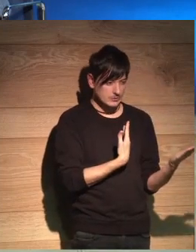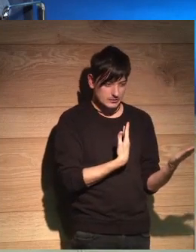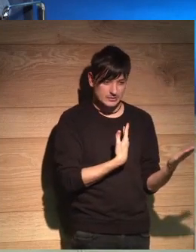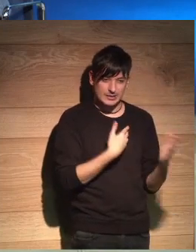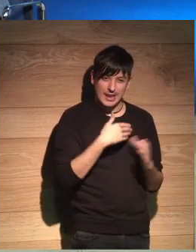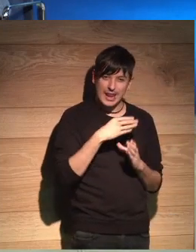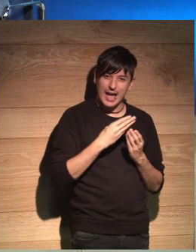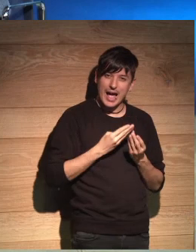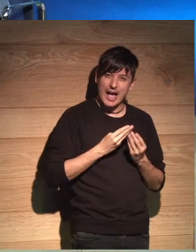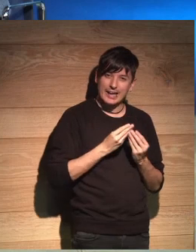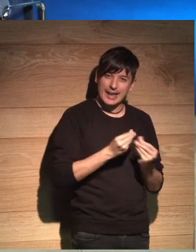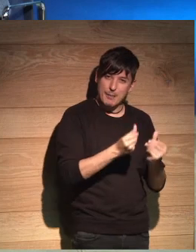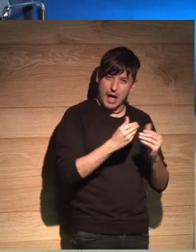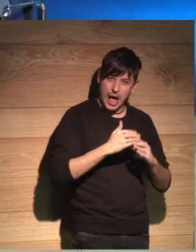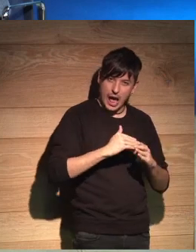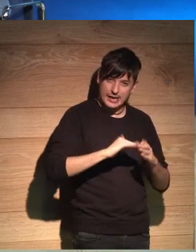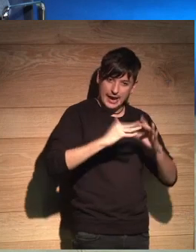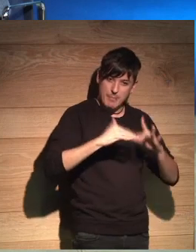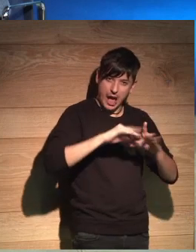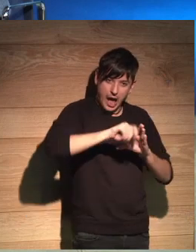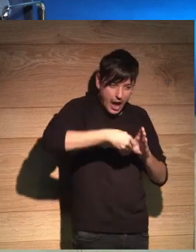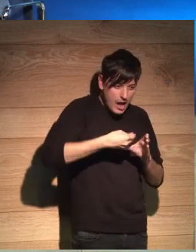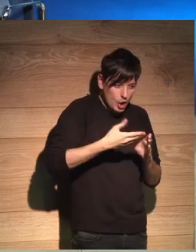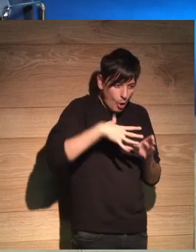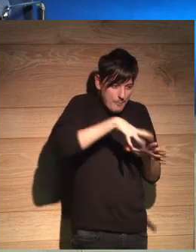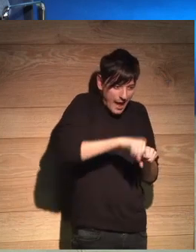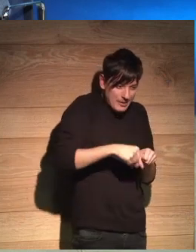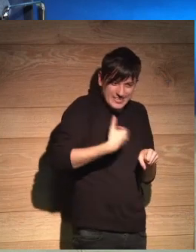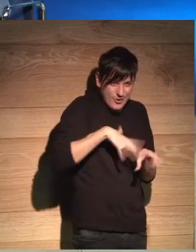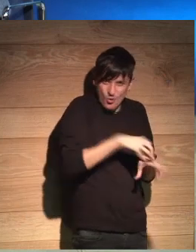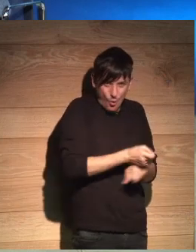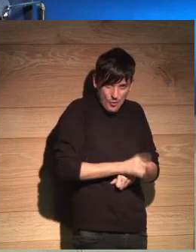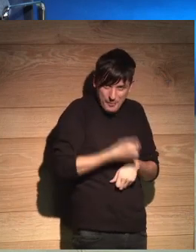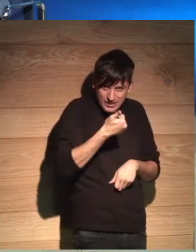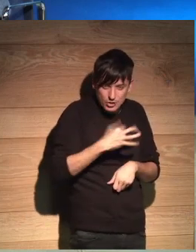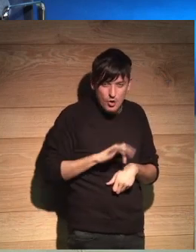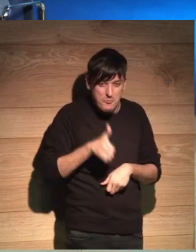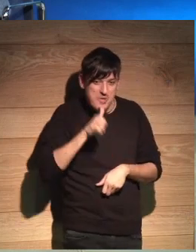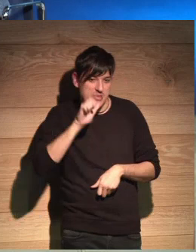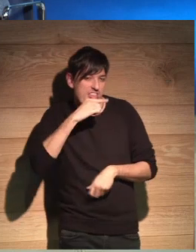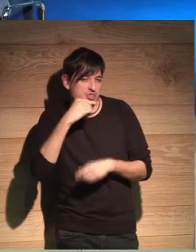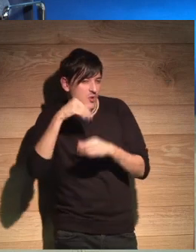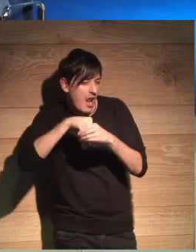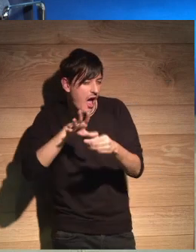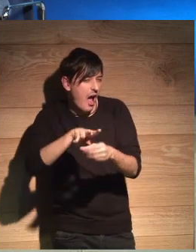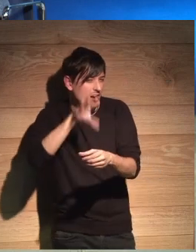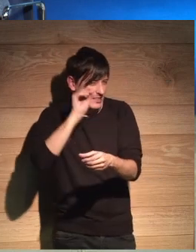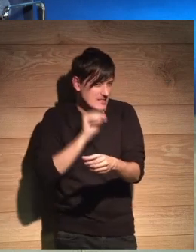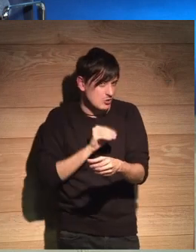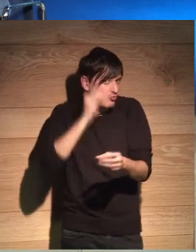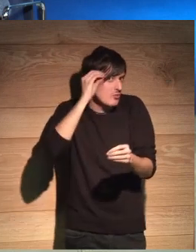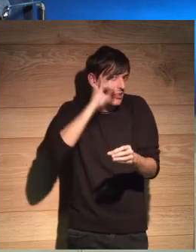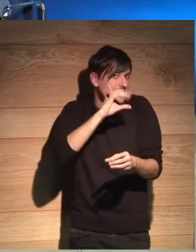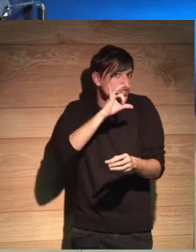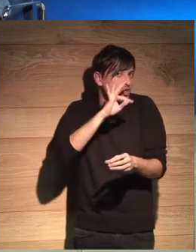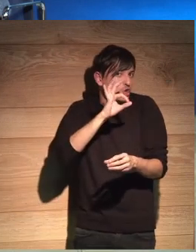compraba ya no la compro más, o ya entiendo mejor cuando voy a comprar esa bebida azucarada, supuestamente isotónica